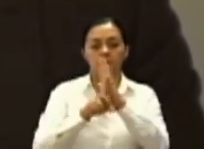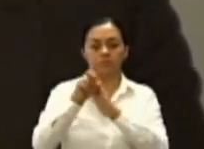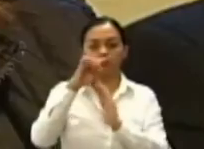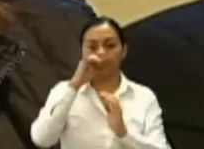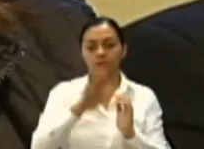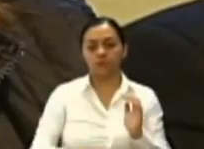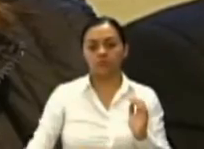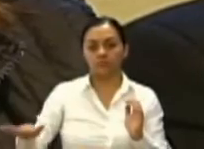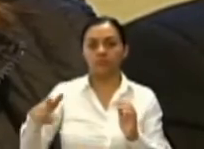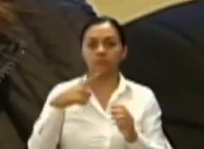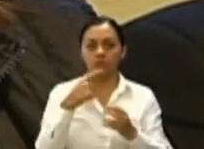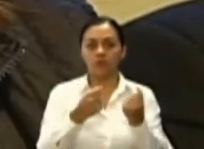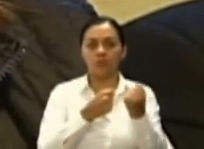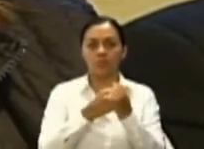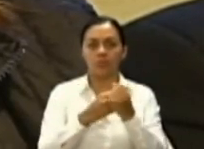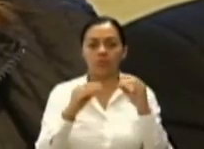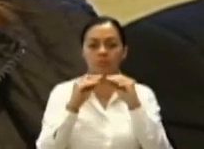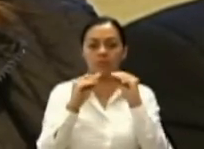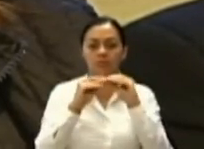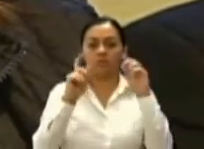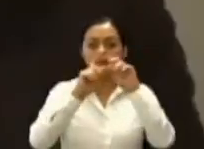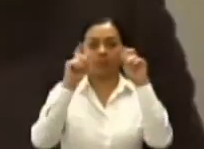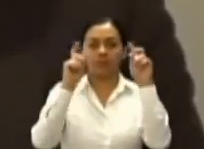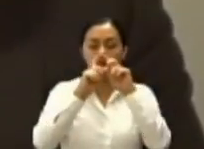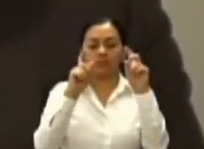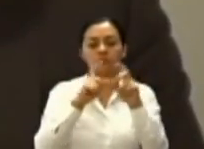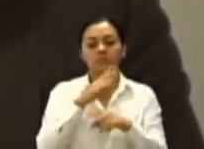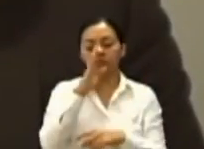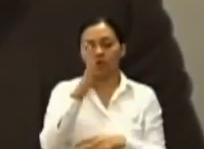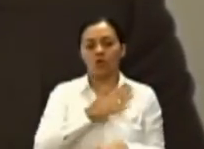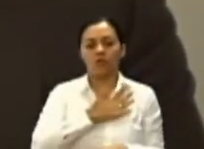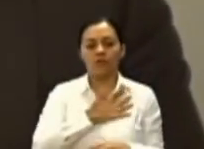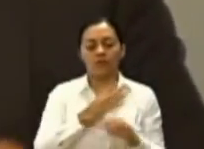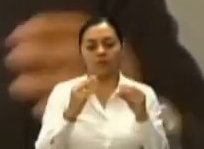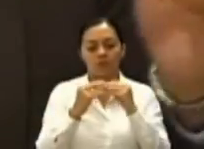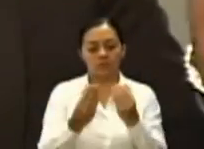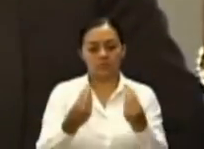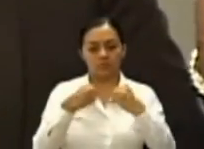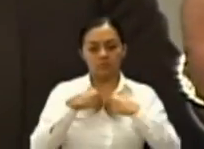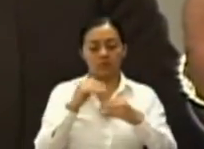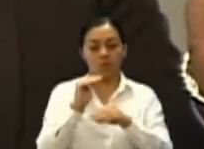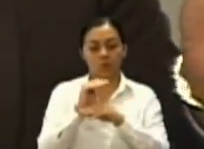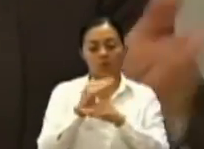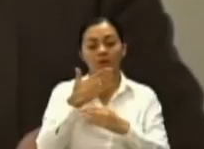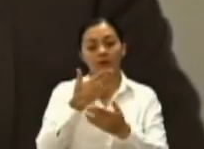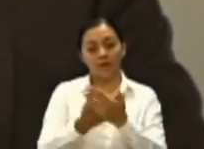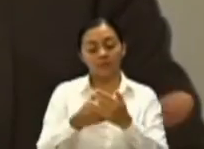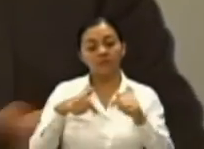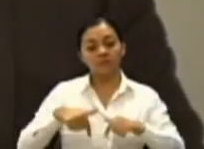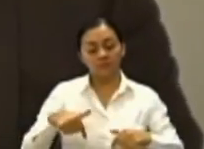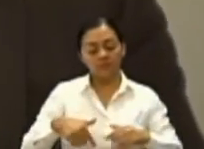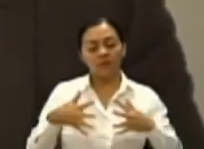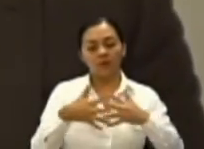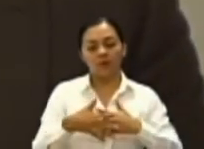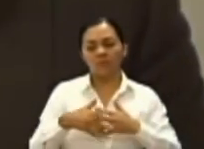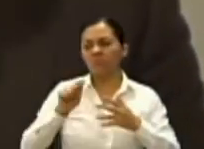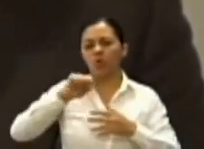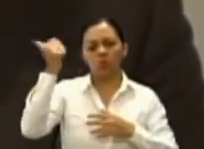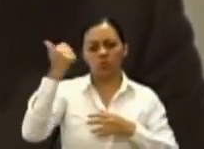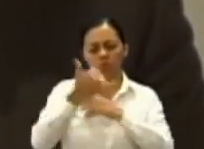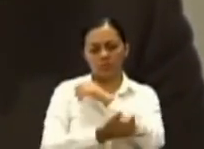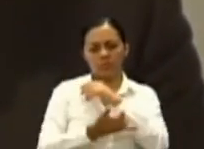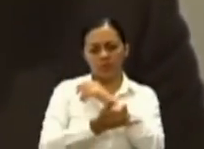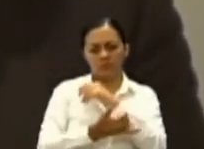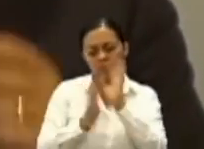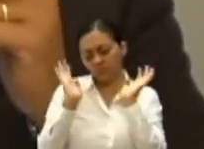siempre nuestro apoyo a los empresarios que confían en su país en este caso incluso entre empresarios extranjeros que confiaron en